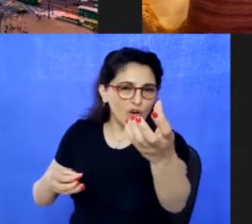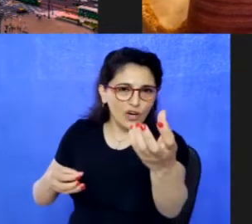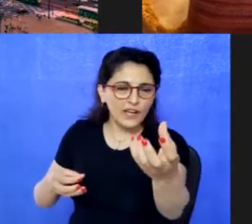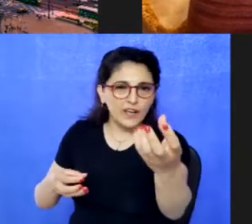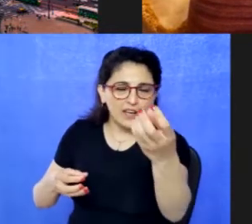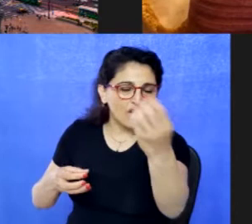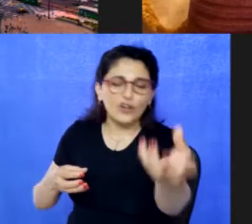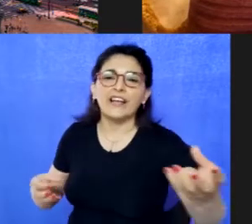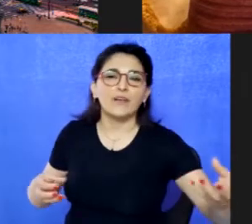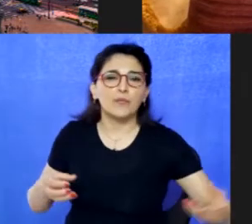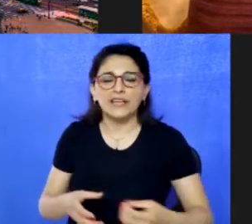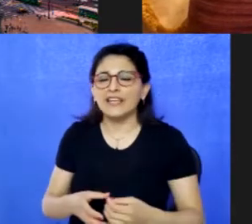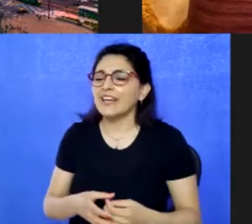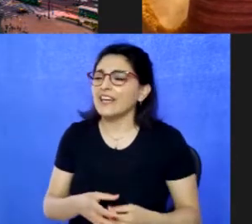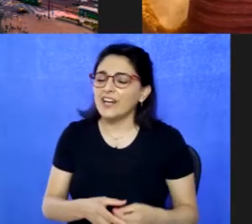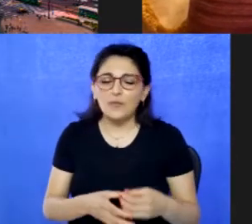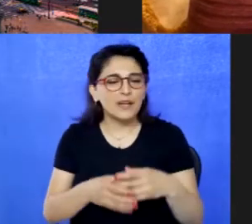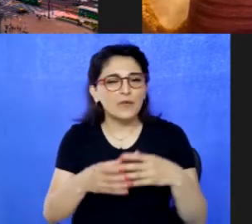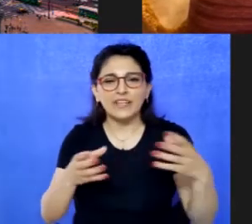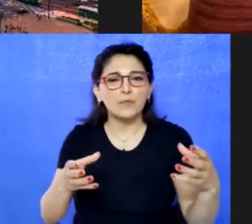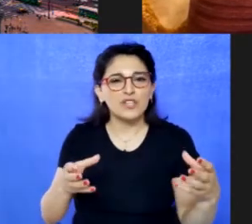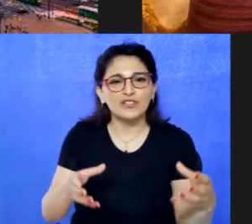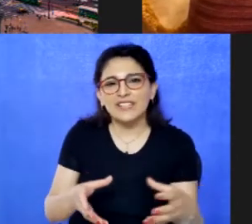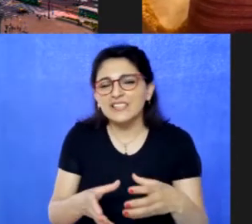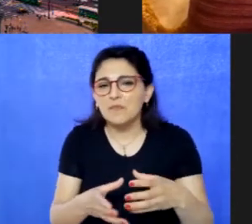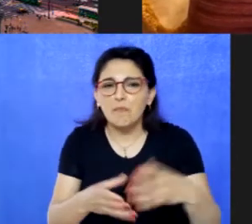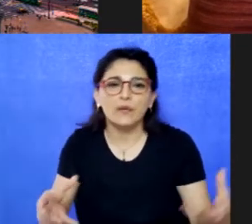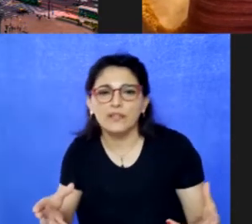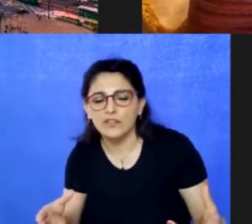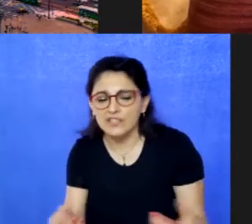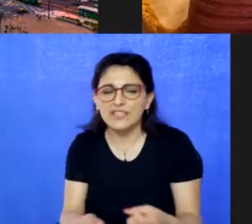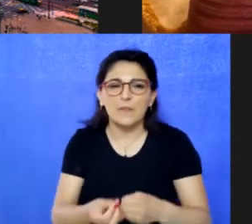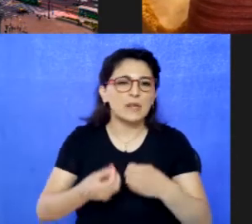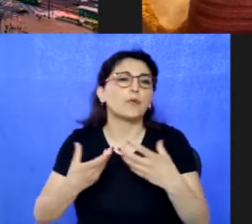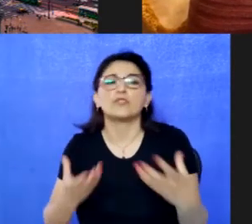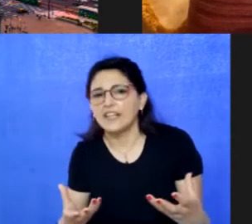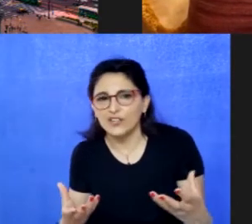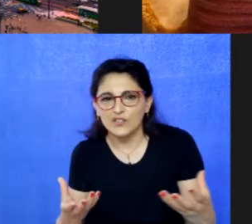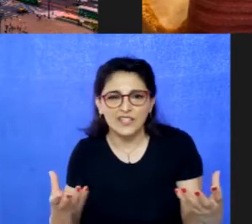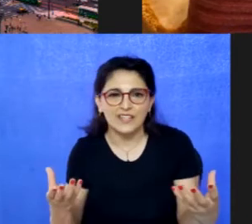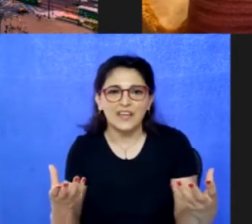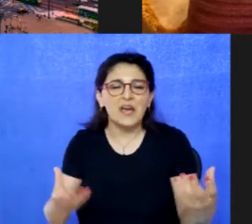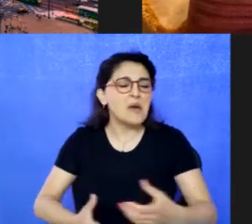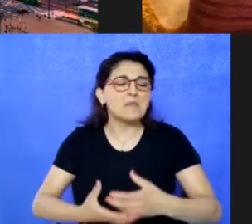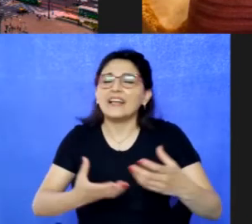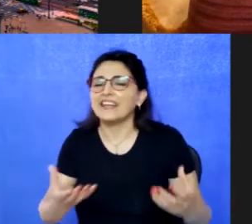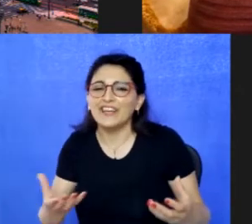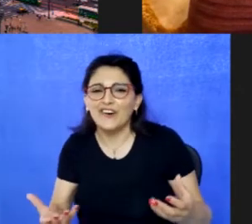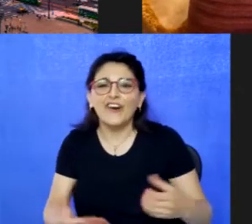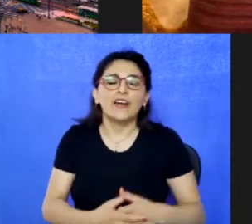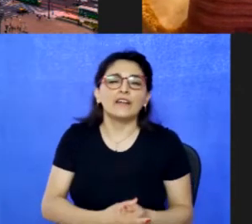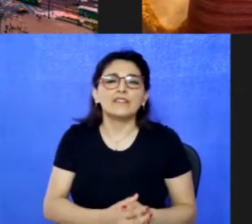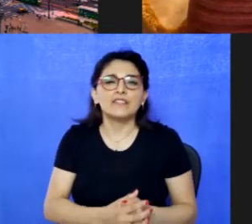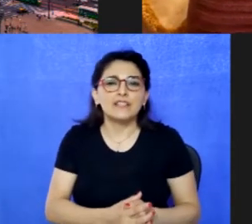pienso con él, porque es como que cualquier proyecto se hace más divertido, se hace más espontáneo, se hace más